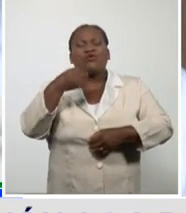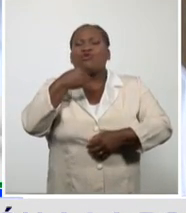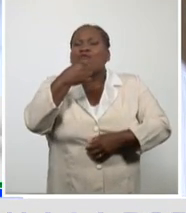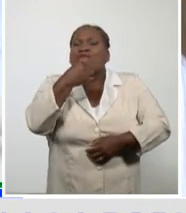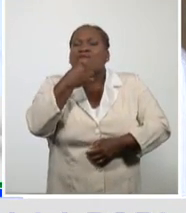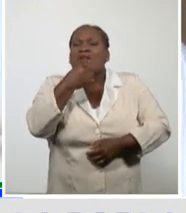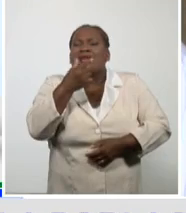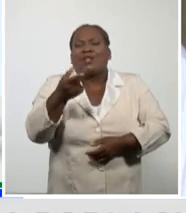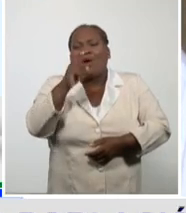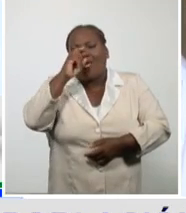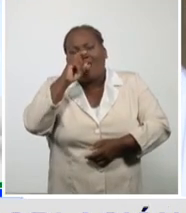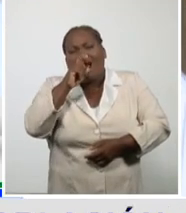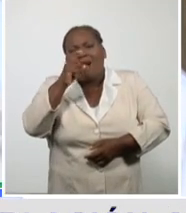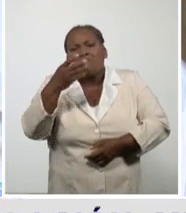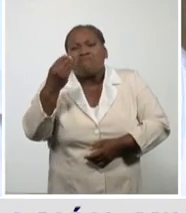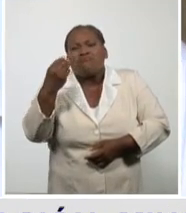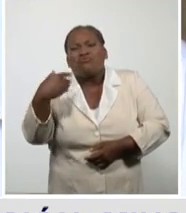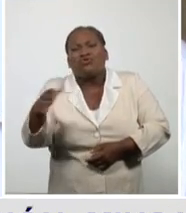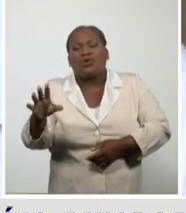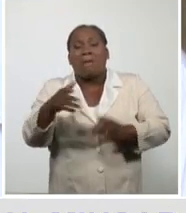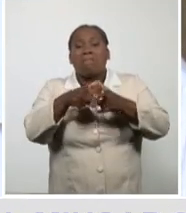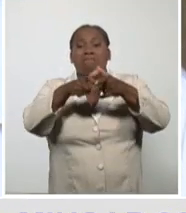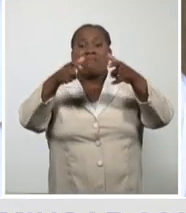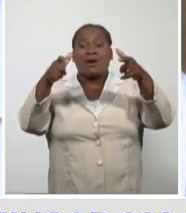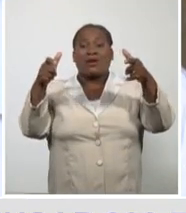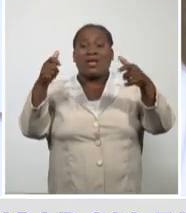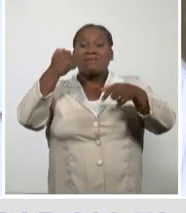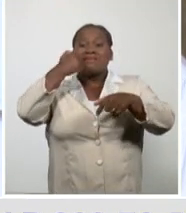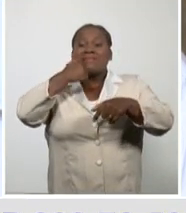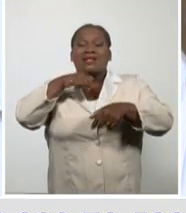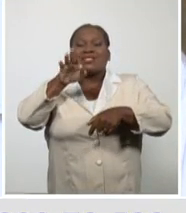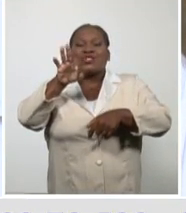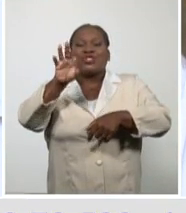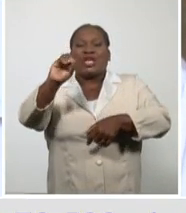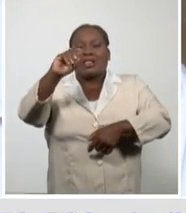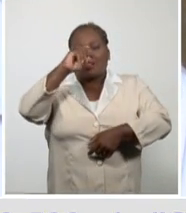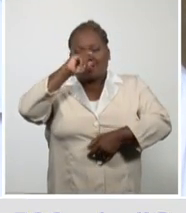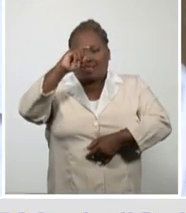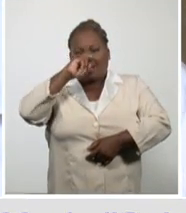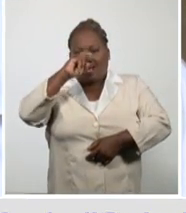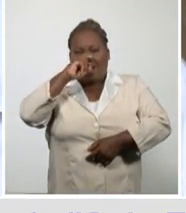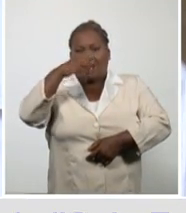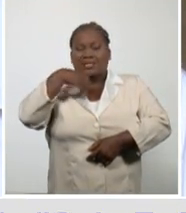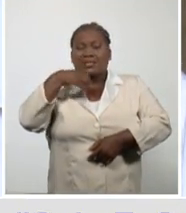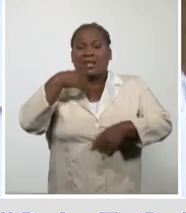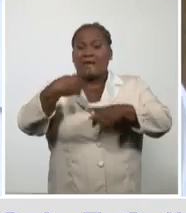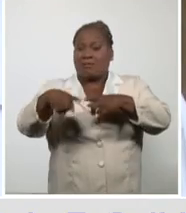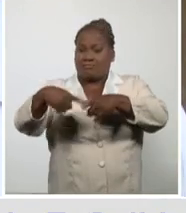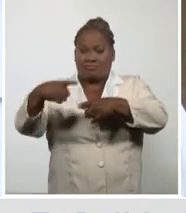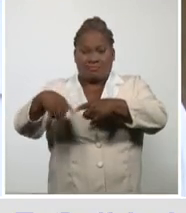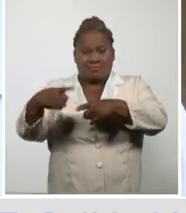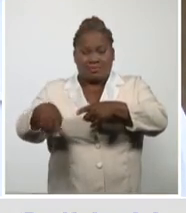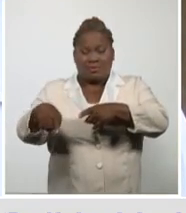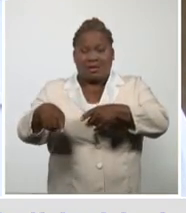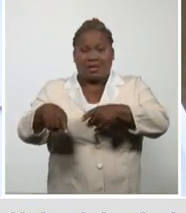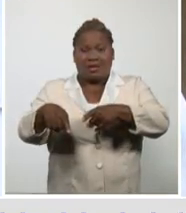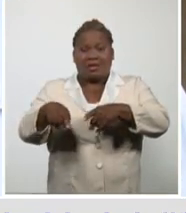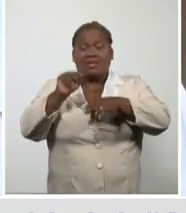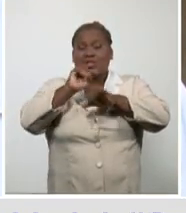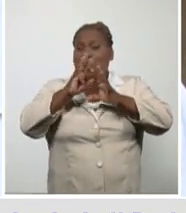mucha edad, casi la mayoría sobrepasan los 80 años, que tienen muchas comorbilidades, si reunimos todos